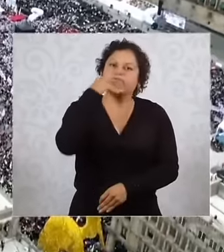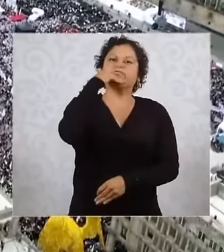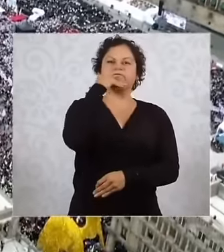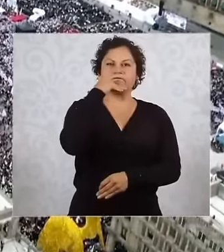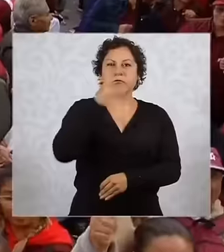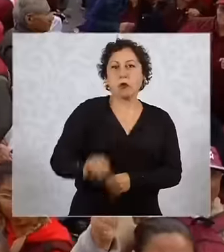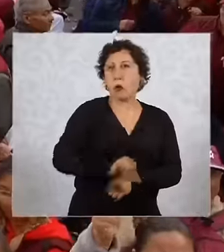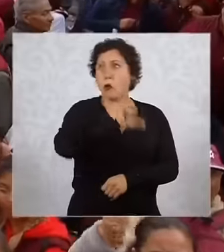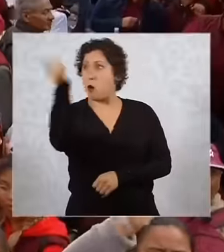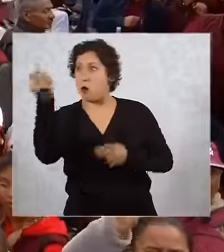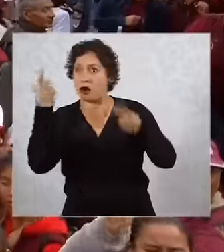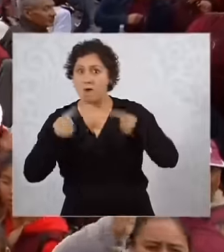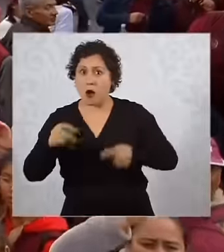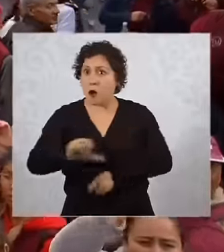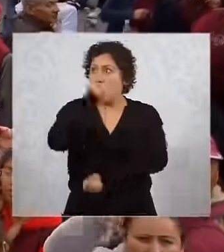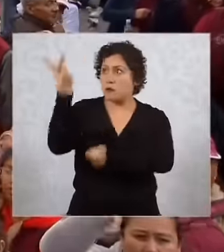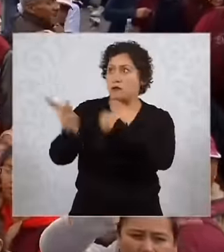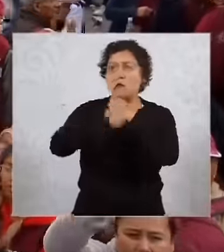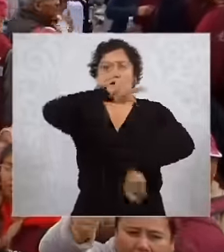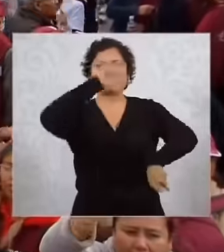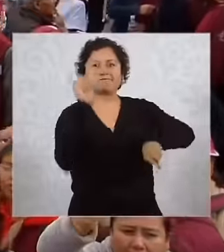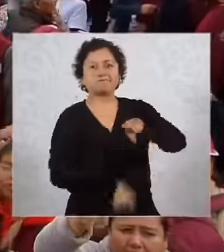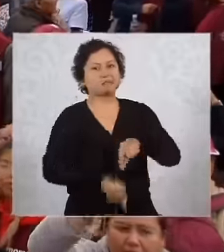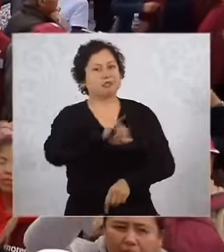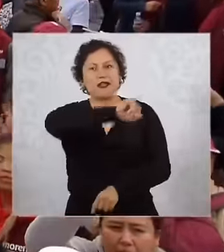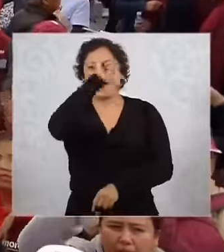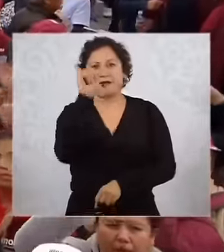nadie se la podrá arrebatar.